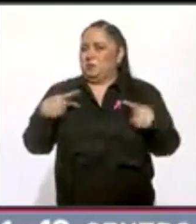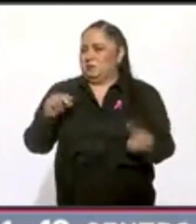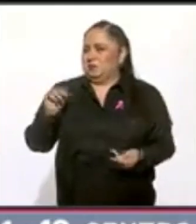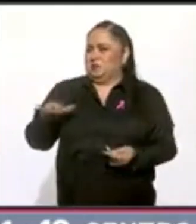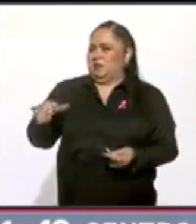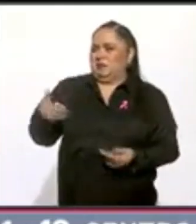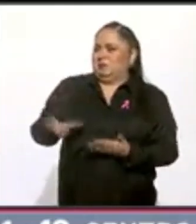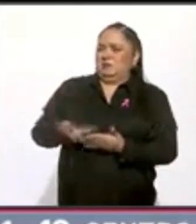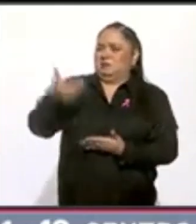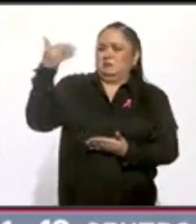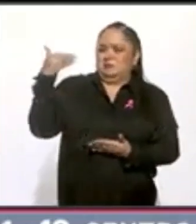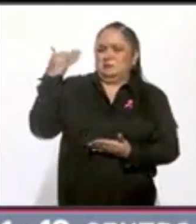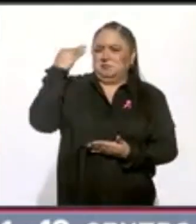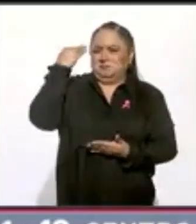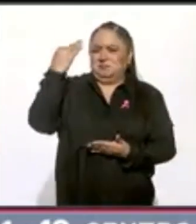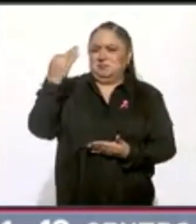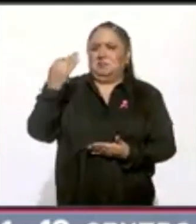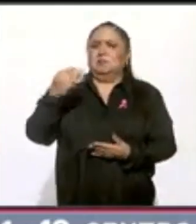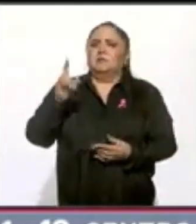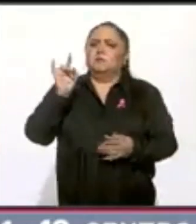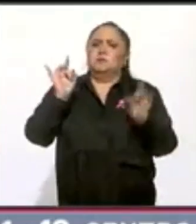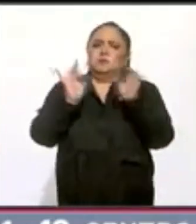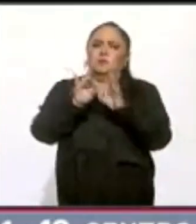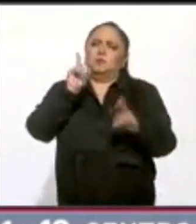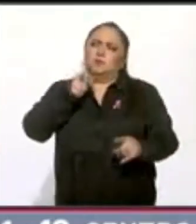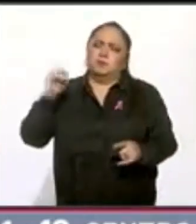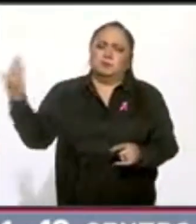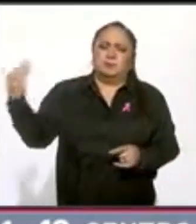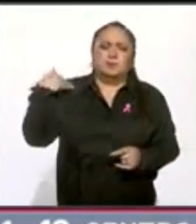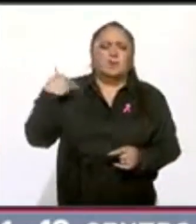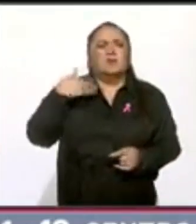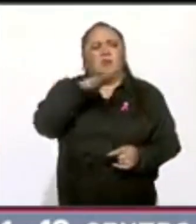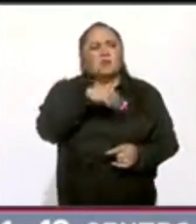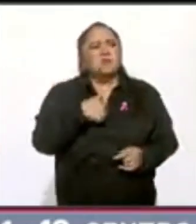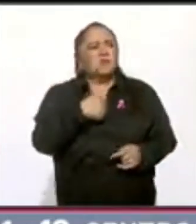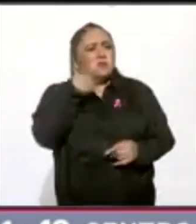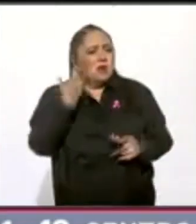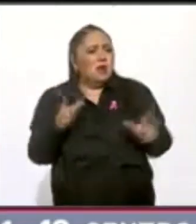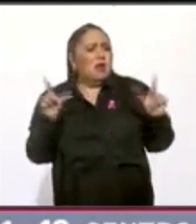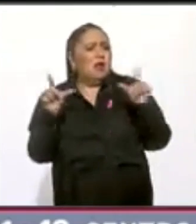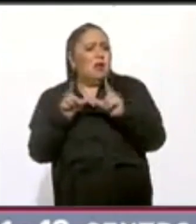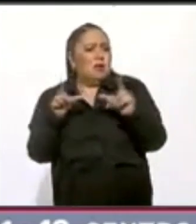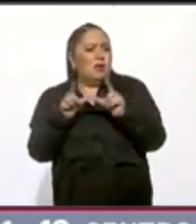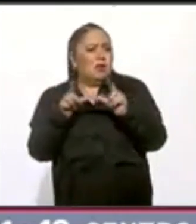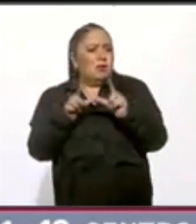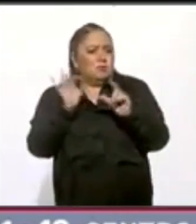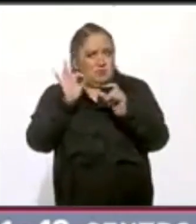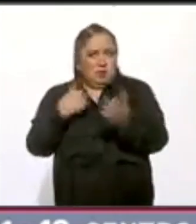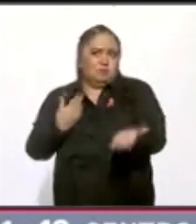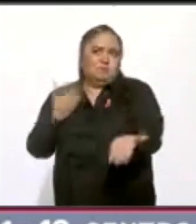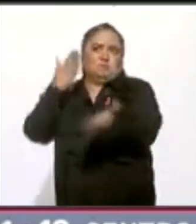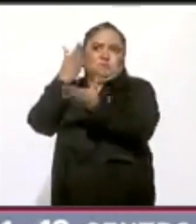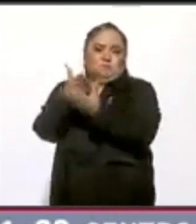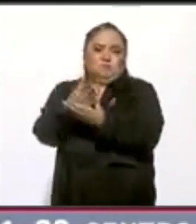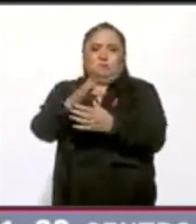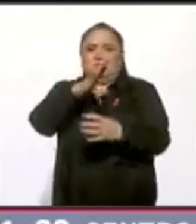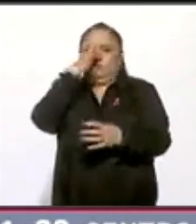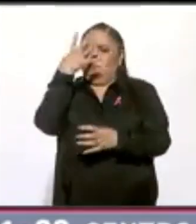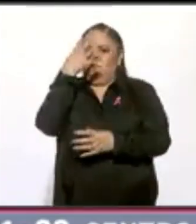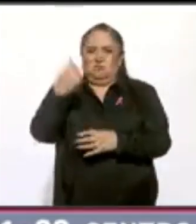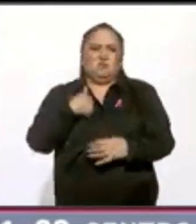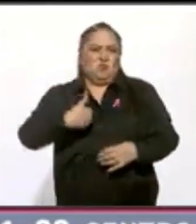hace unos meses, muy cercana a mí, me dijo, oye, es que quiero sacar mi licencia física, porque iba a salir fuera de